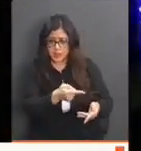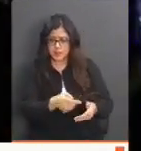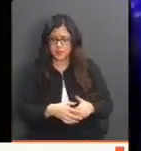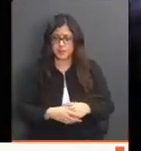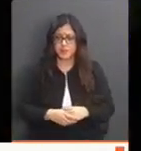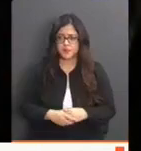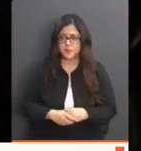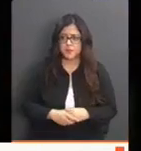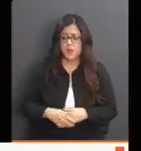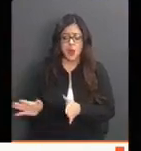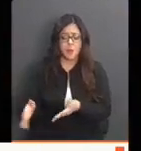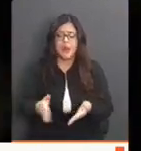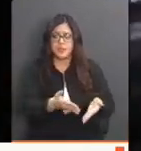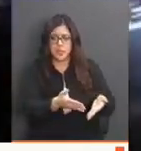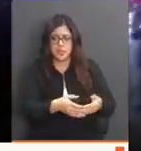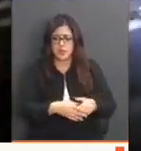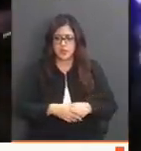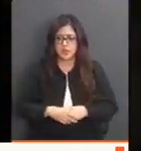Tranquilo,